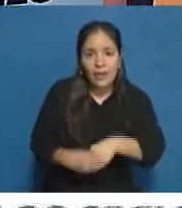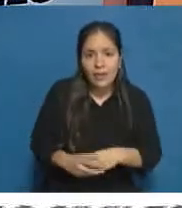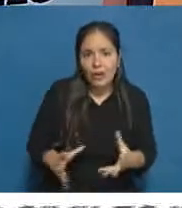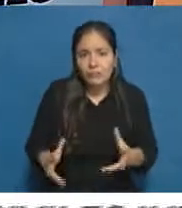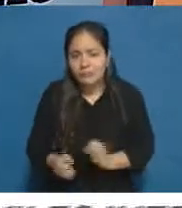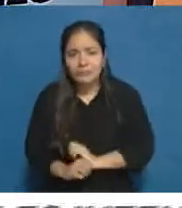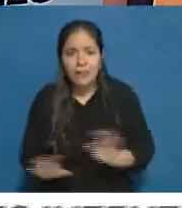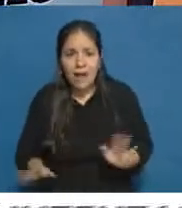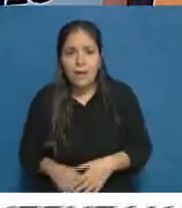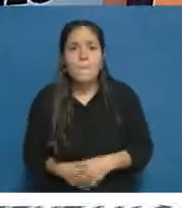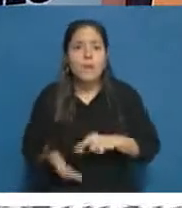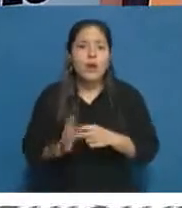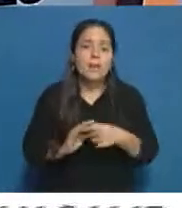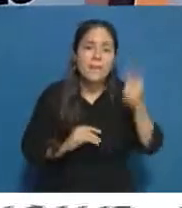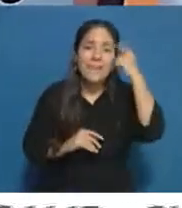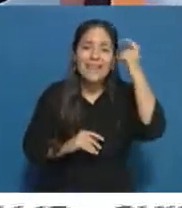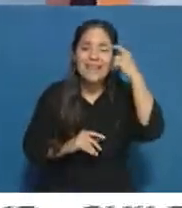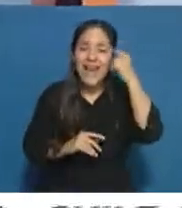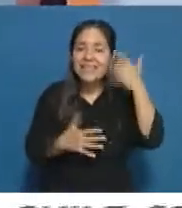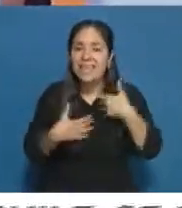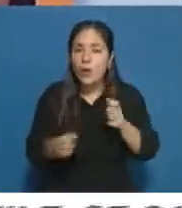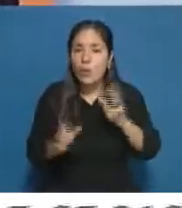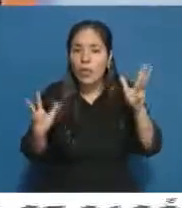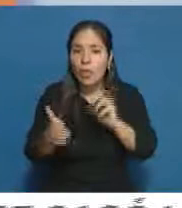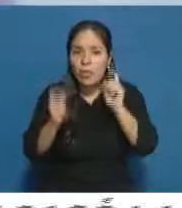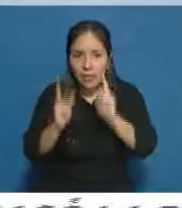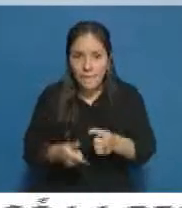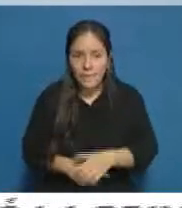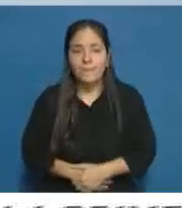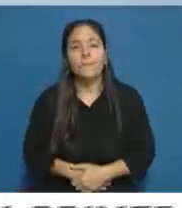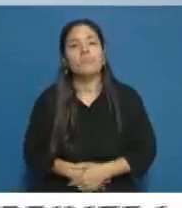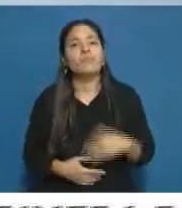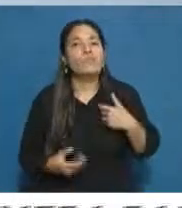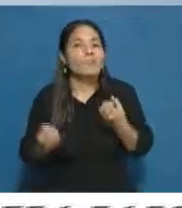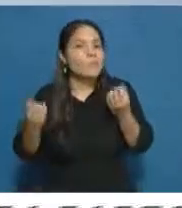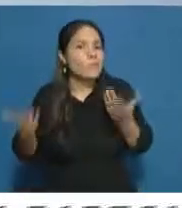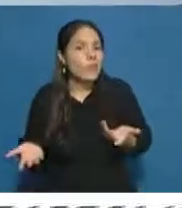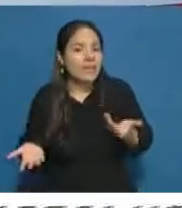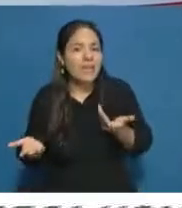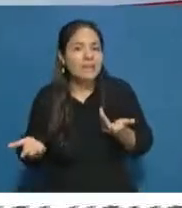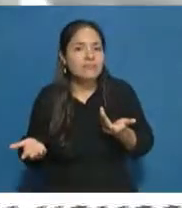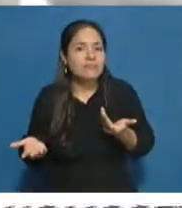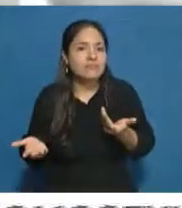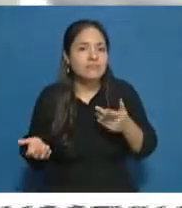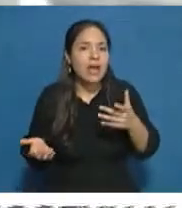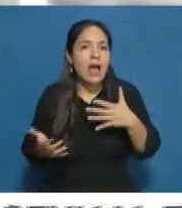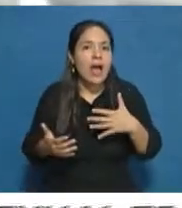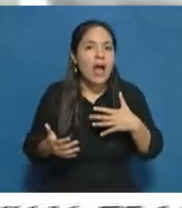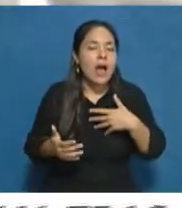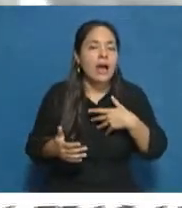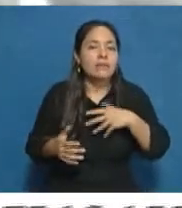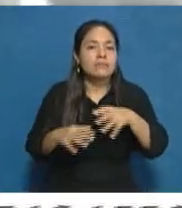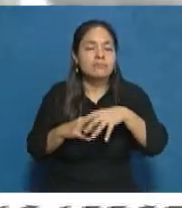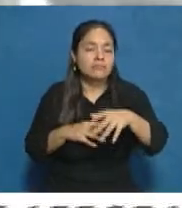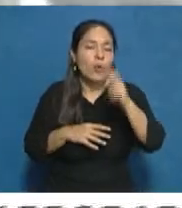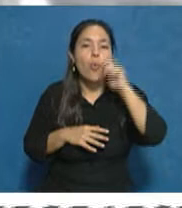salud mental. Nosotros nos preguntábamos cuando abordábamos esto, ¿por qué están pidiendo esto las autoridades sanitarias de